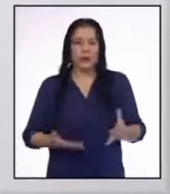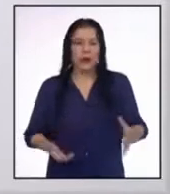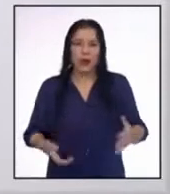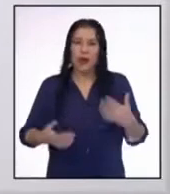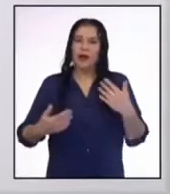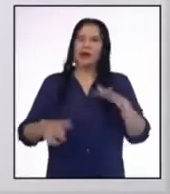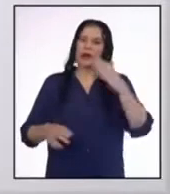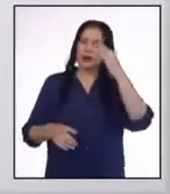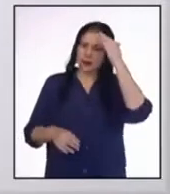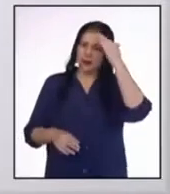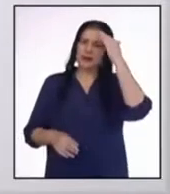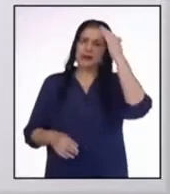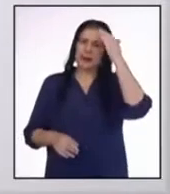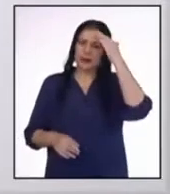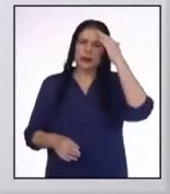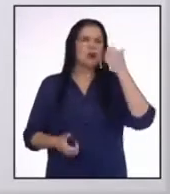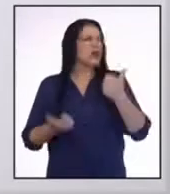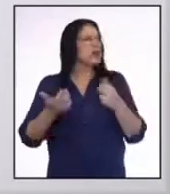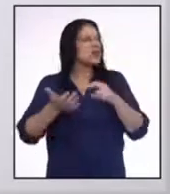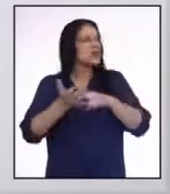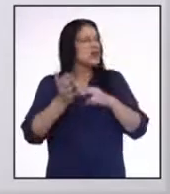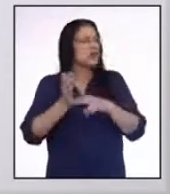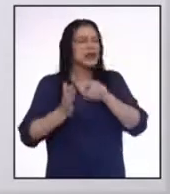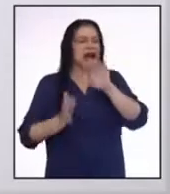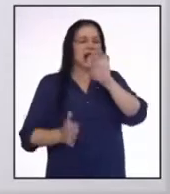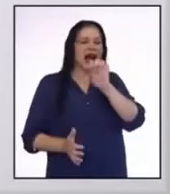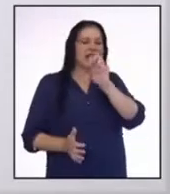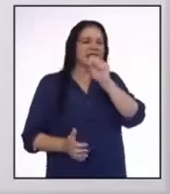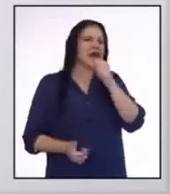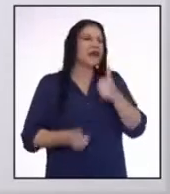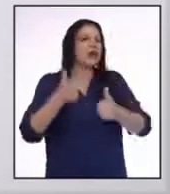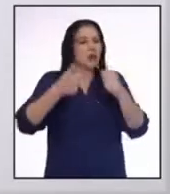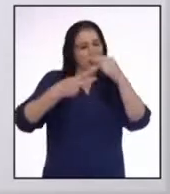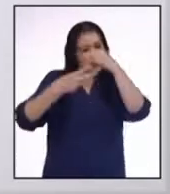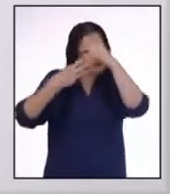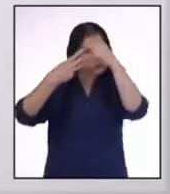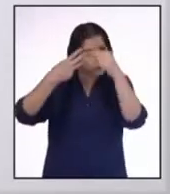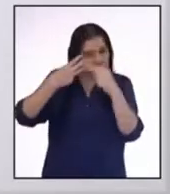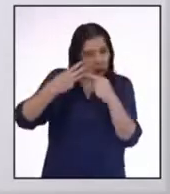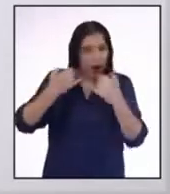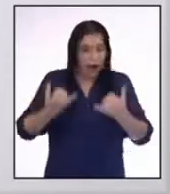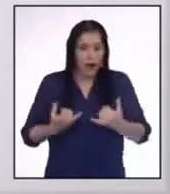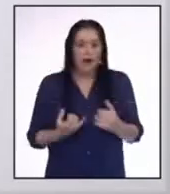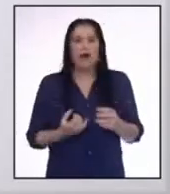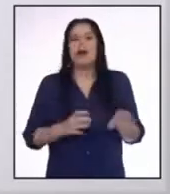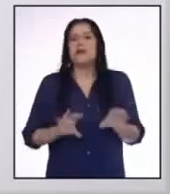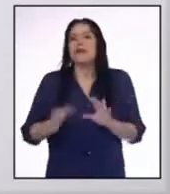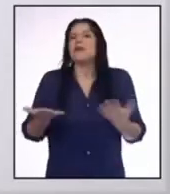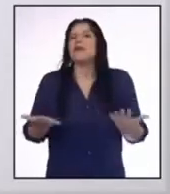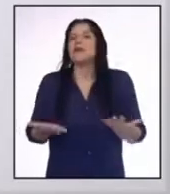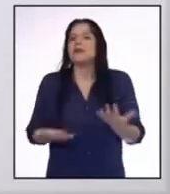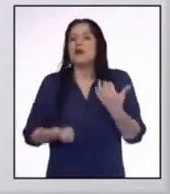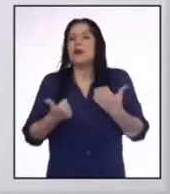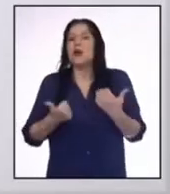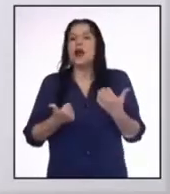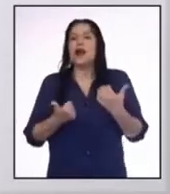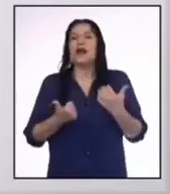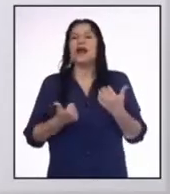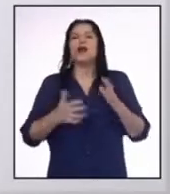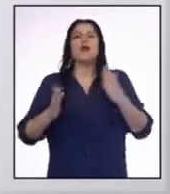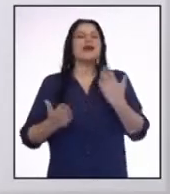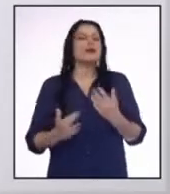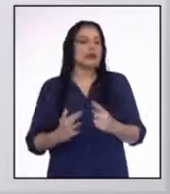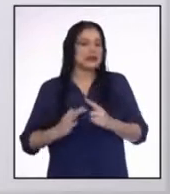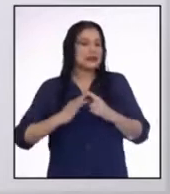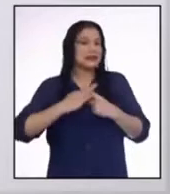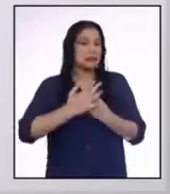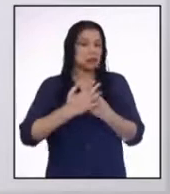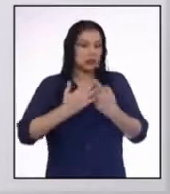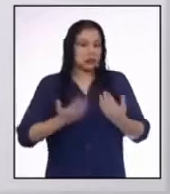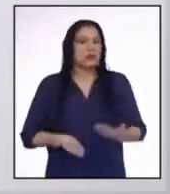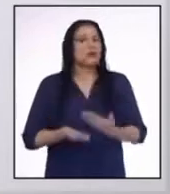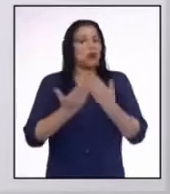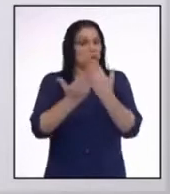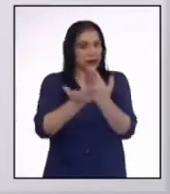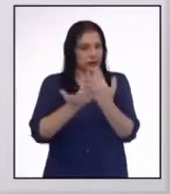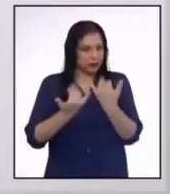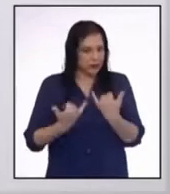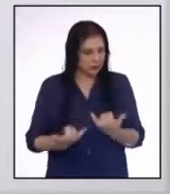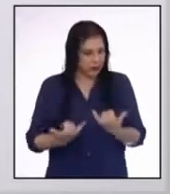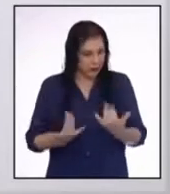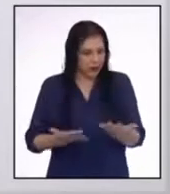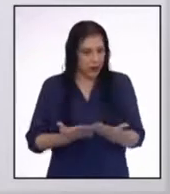Ya sabiendo qué es la escala y los tipos de escala, procederemos a desarrollar la situación propuesta para el día de